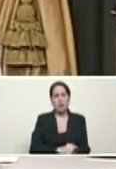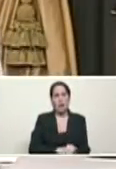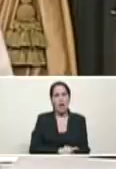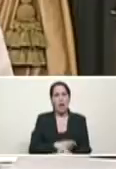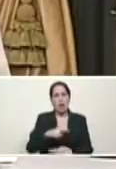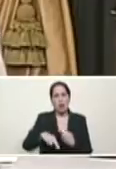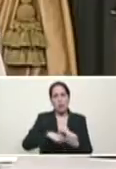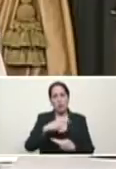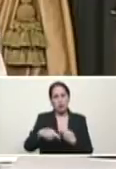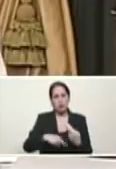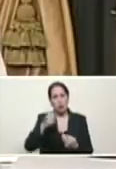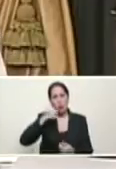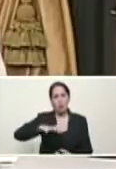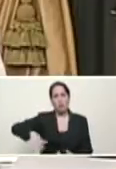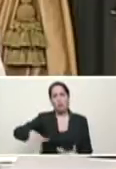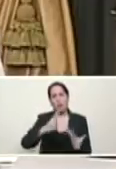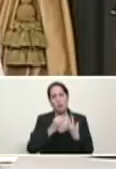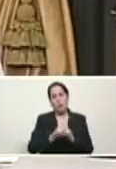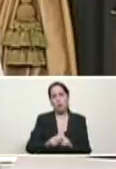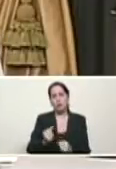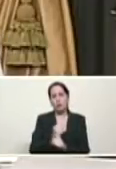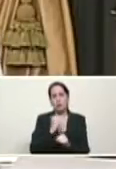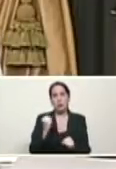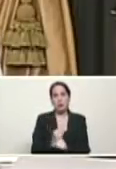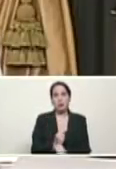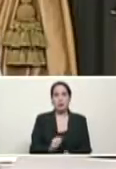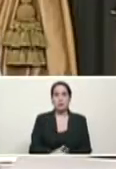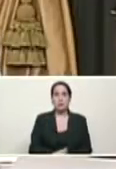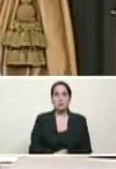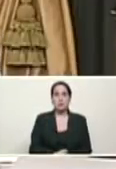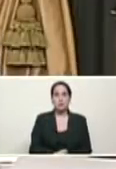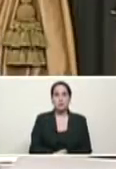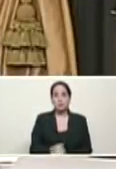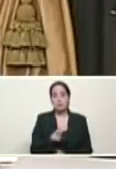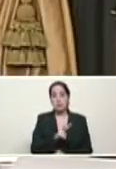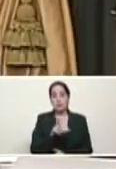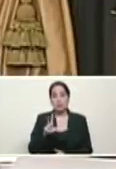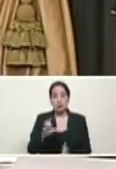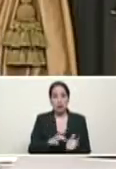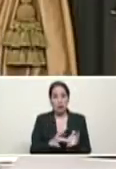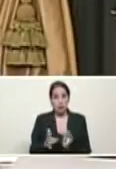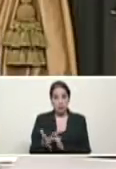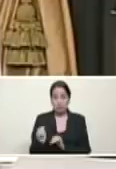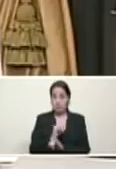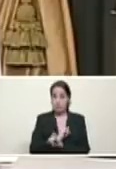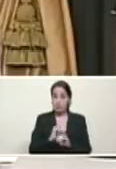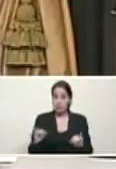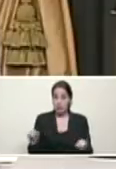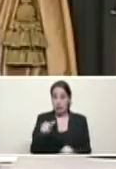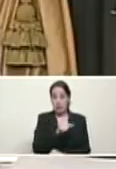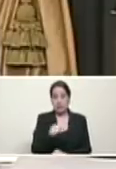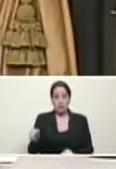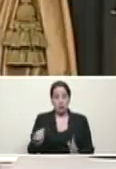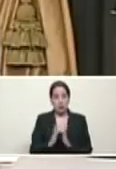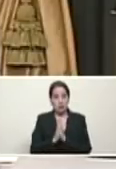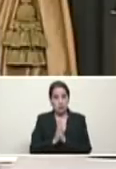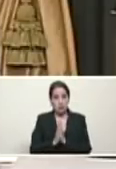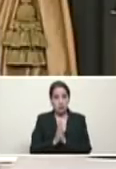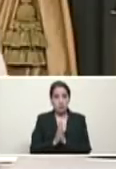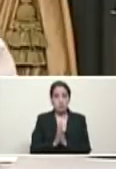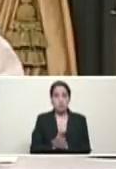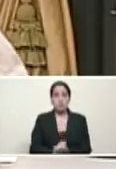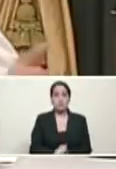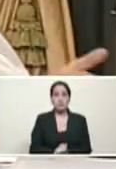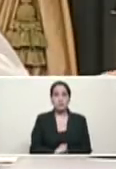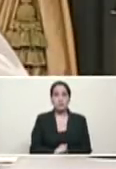Hay que ver lo que ha sido. Ya estamos a 23 de abril. Pasó la Semana Santa.